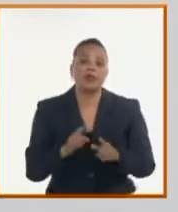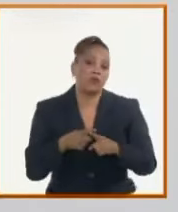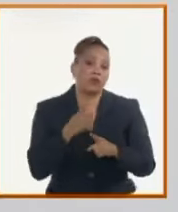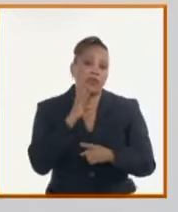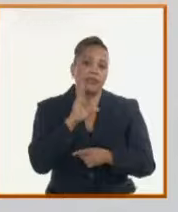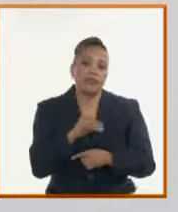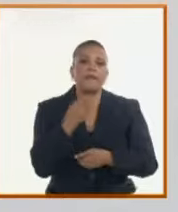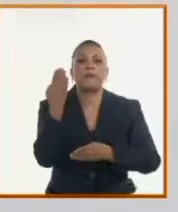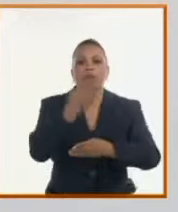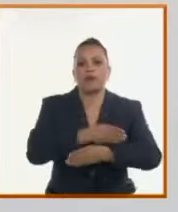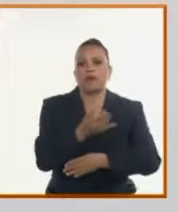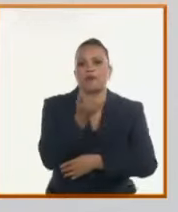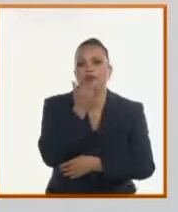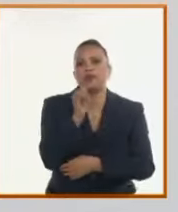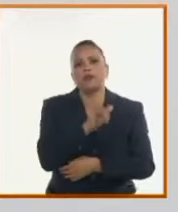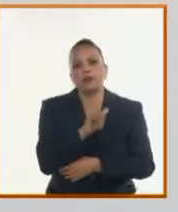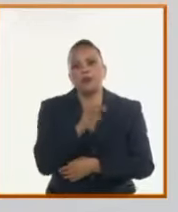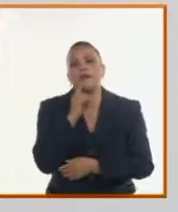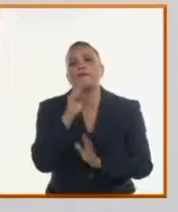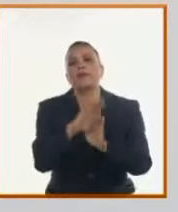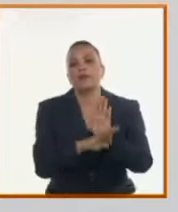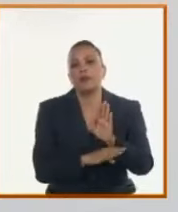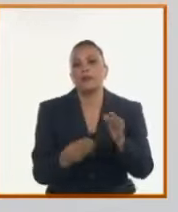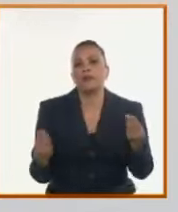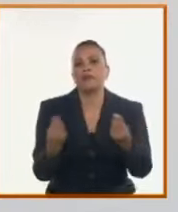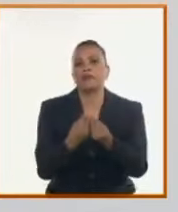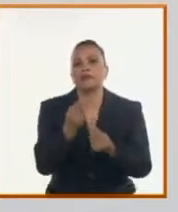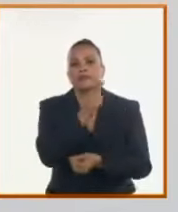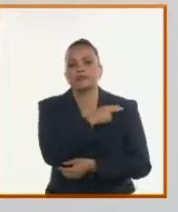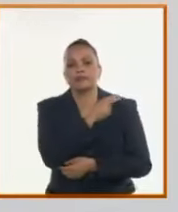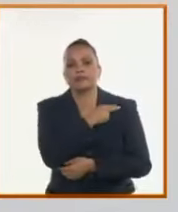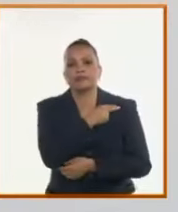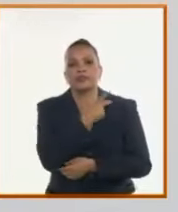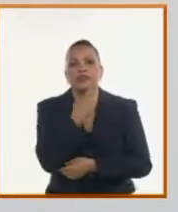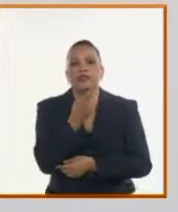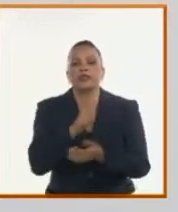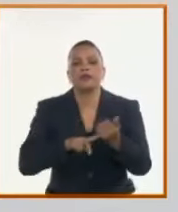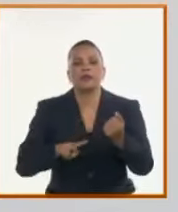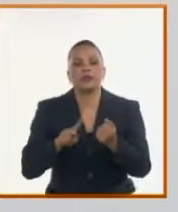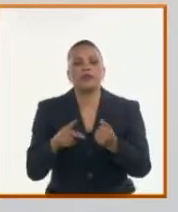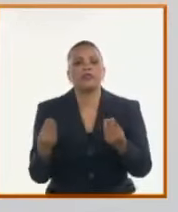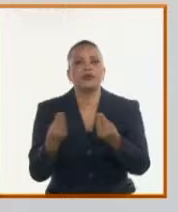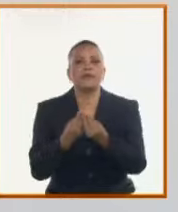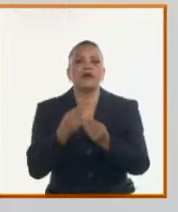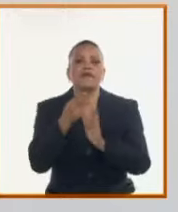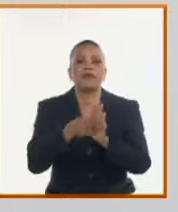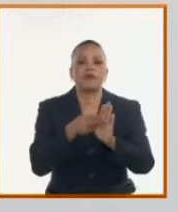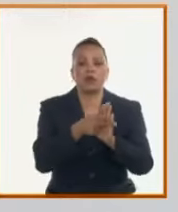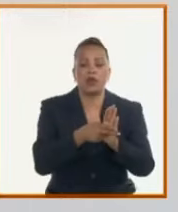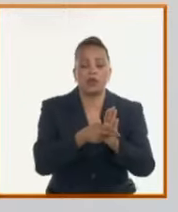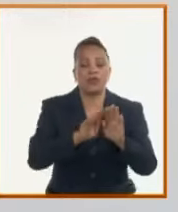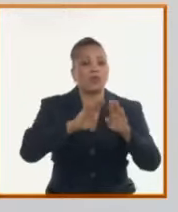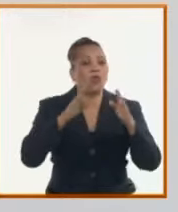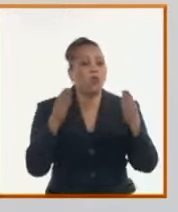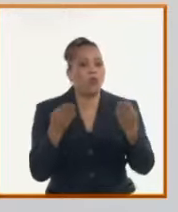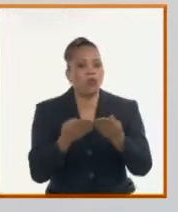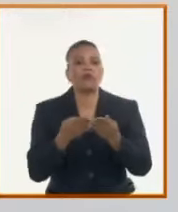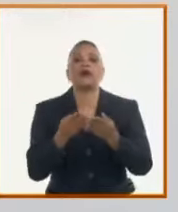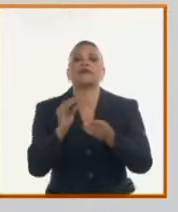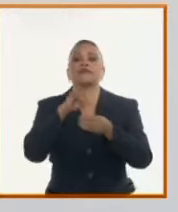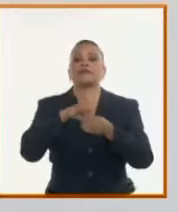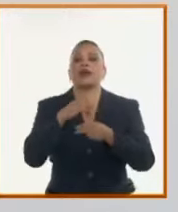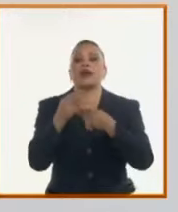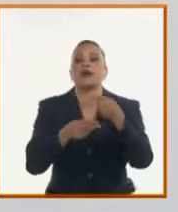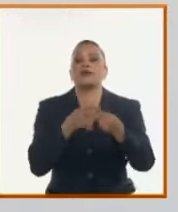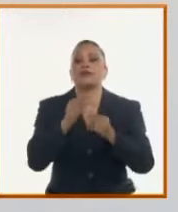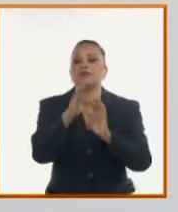bloqueo pero sí hoy existe un programa de Conjunto con las autoridades de la de la provincia y los ferrocarriles se está haciendo un un programa integral de